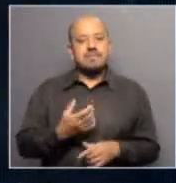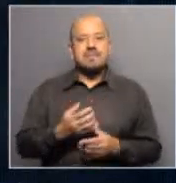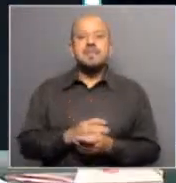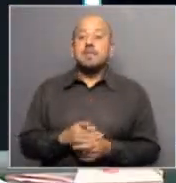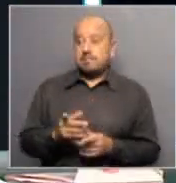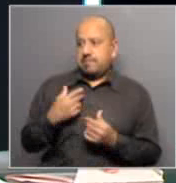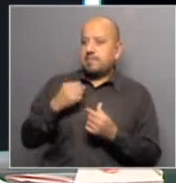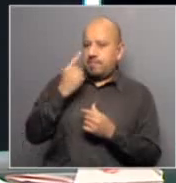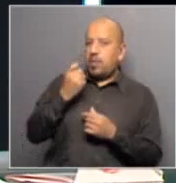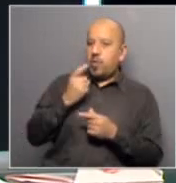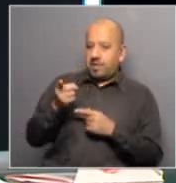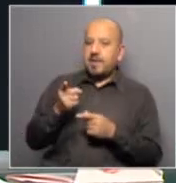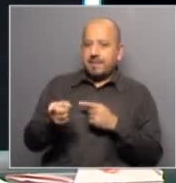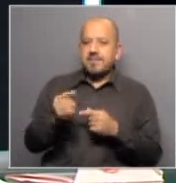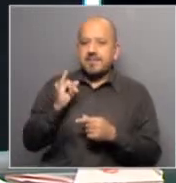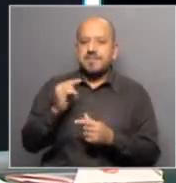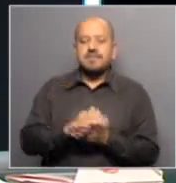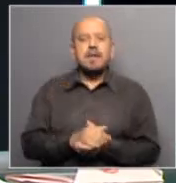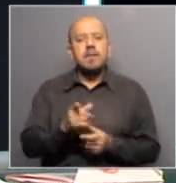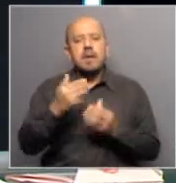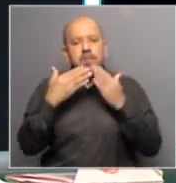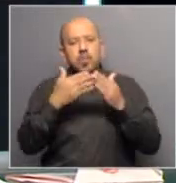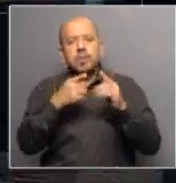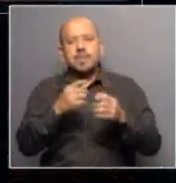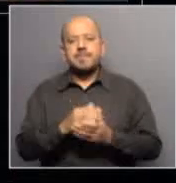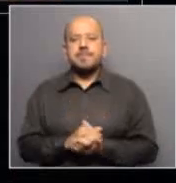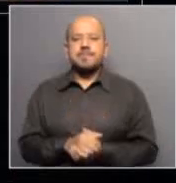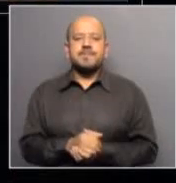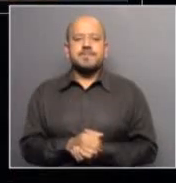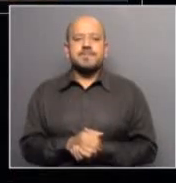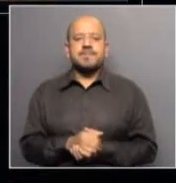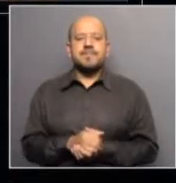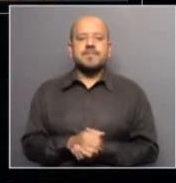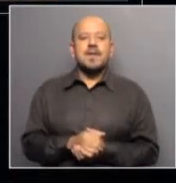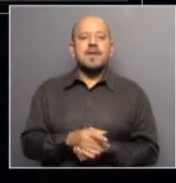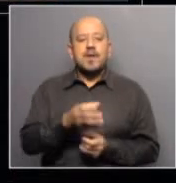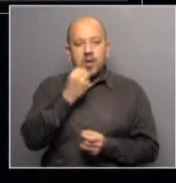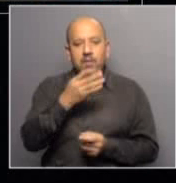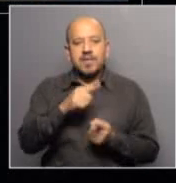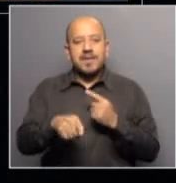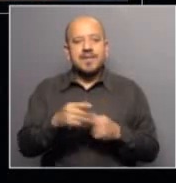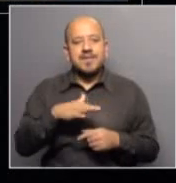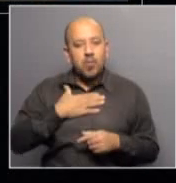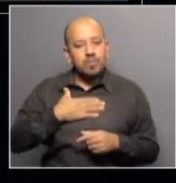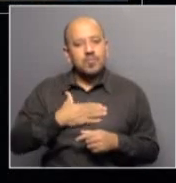y se te nota la pasión por el tema. Denise, te quiere hacer alguna pregunta, Milton. Sí. Milton, ¿cómo estás? ¿Cómo siempre te va, un gusto, Denise? Tu pasión tanto con tiempo. Este